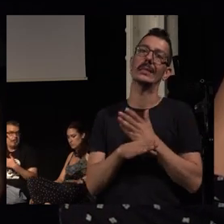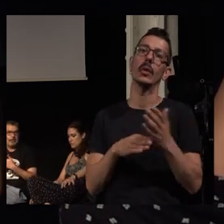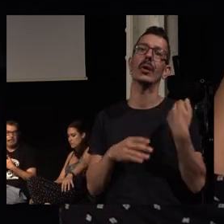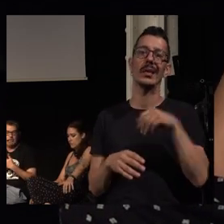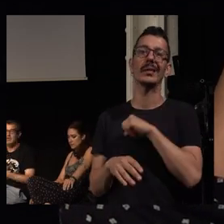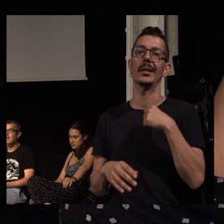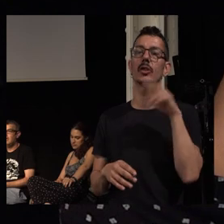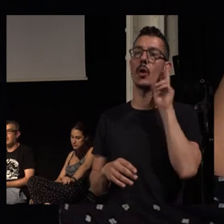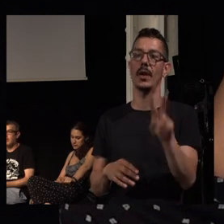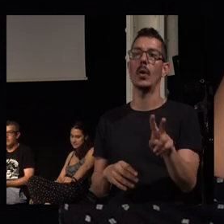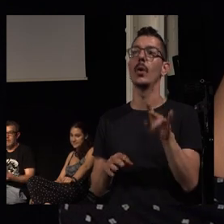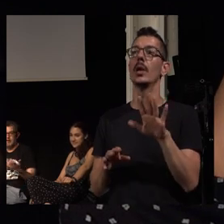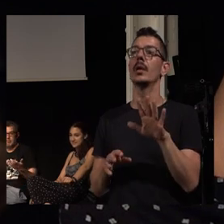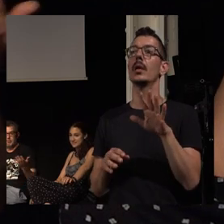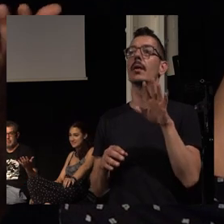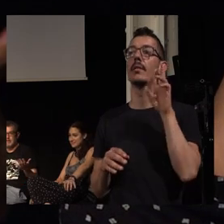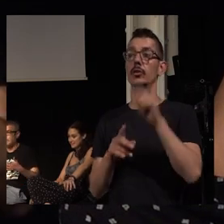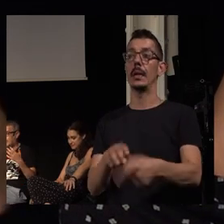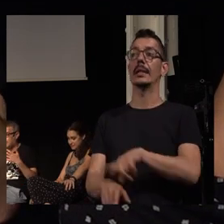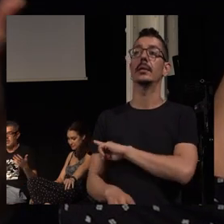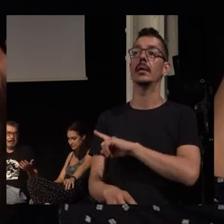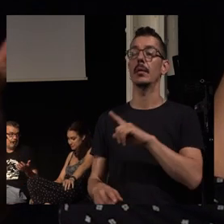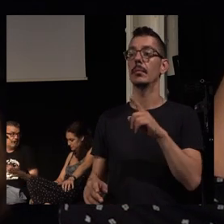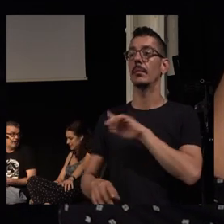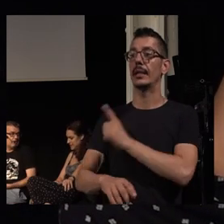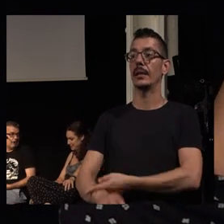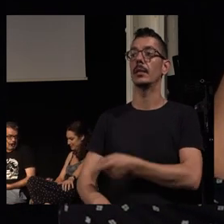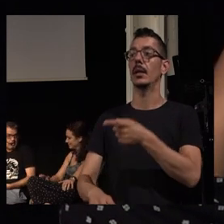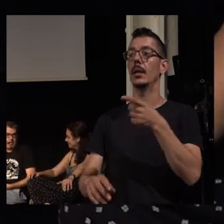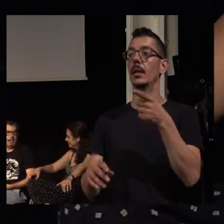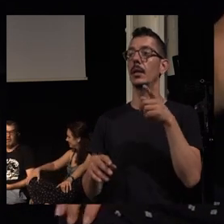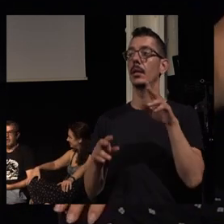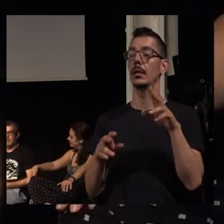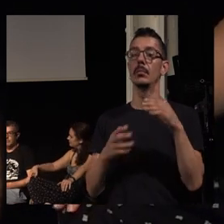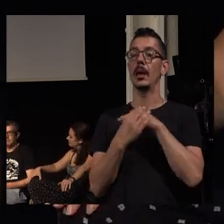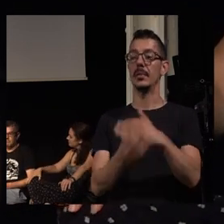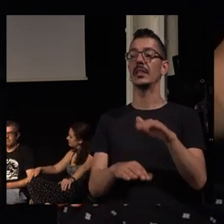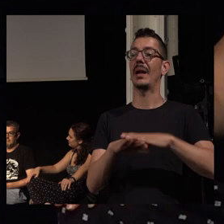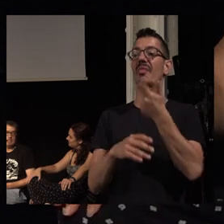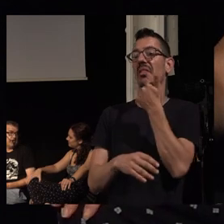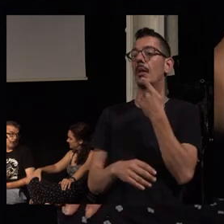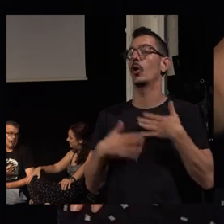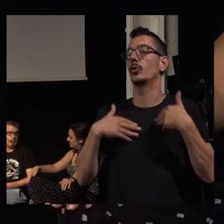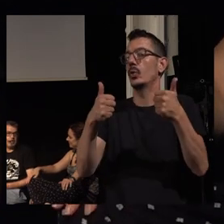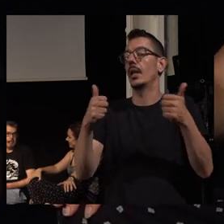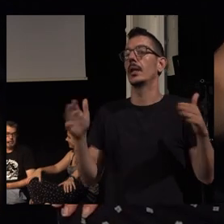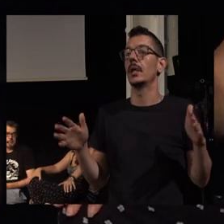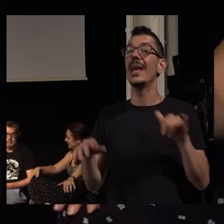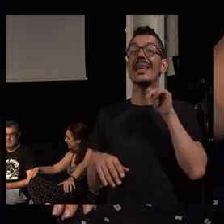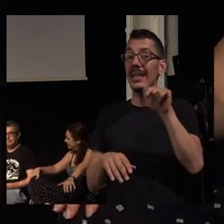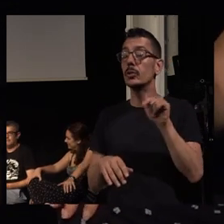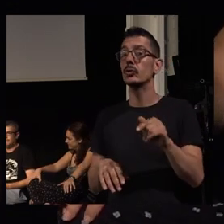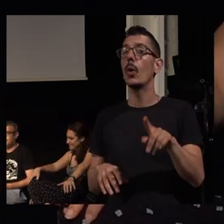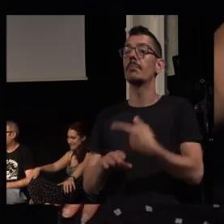una disciplina de partido, ¿no? Y creo que es muy valiente por vuestra parte invitarnos aquí a decir lo que queramos. Y que eso también es muy valiente por